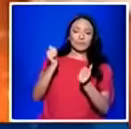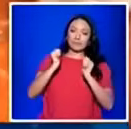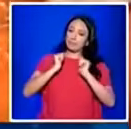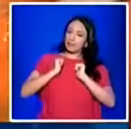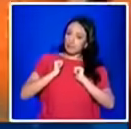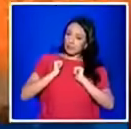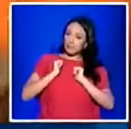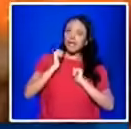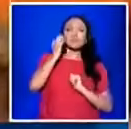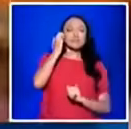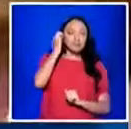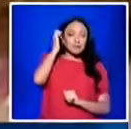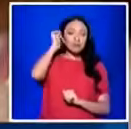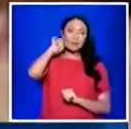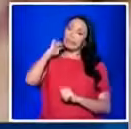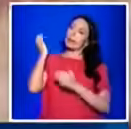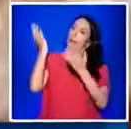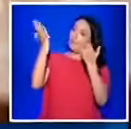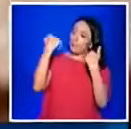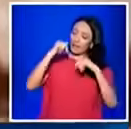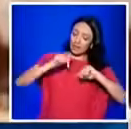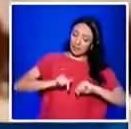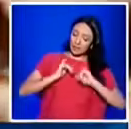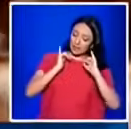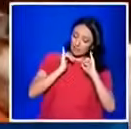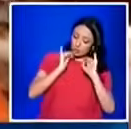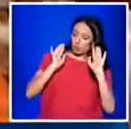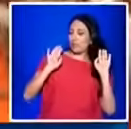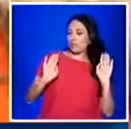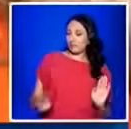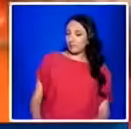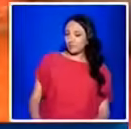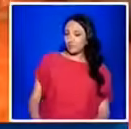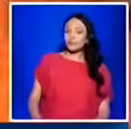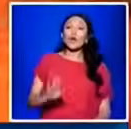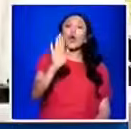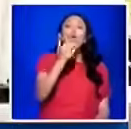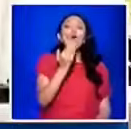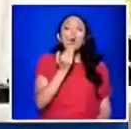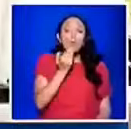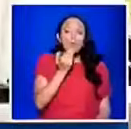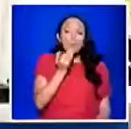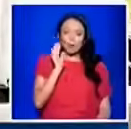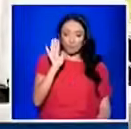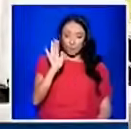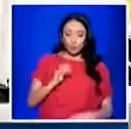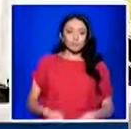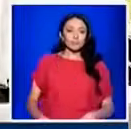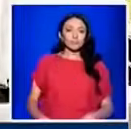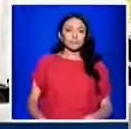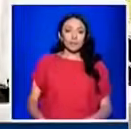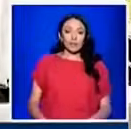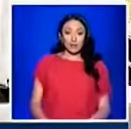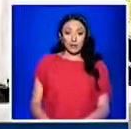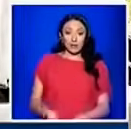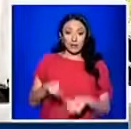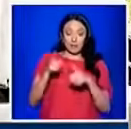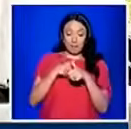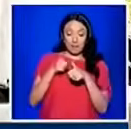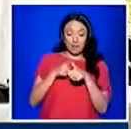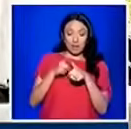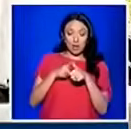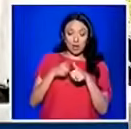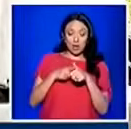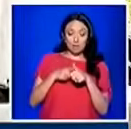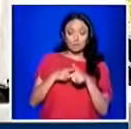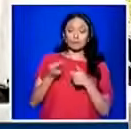nosotros queremos es que él venga y disfrute acá con nosotros. Lo vamos a mimar. ¿Cómo empezamos? Bueno, tenemos unos tallos de culantro,